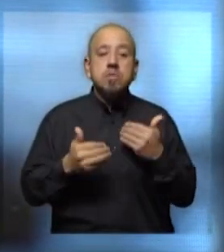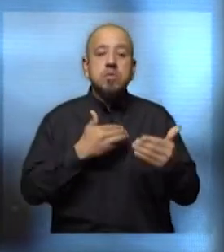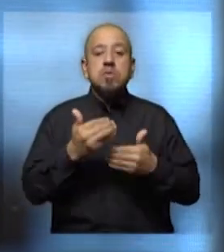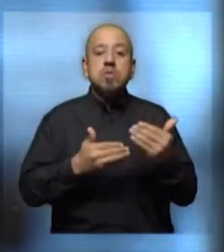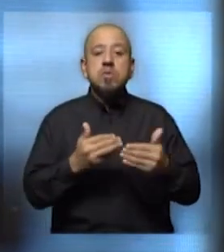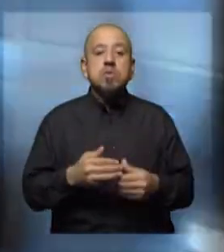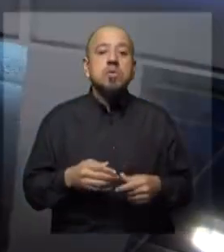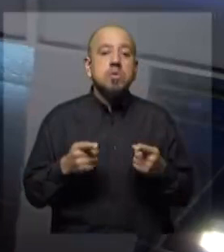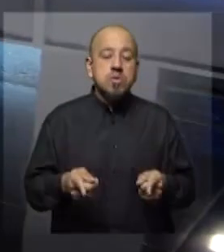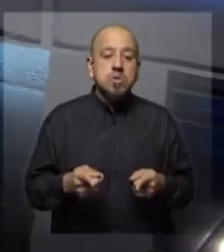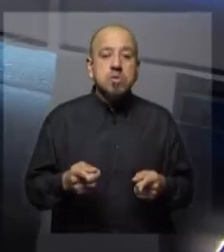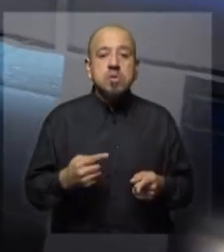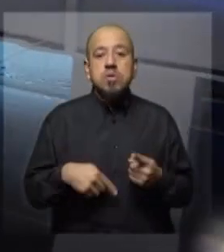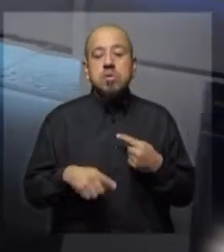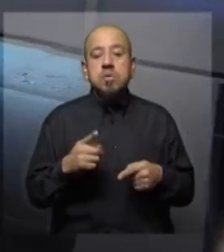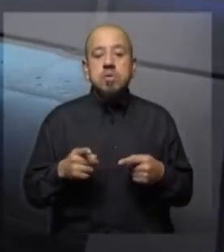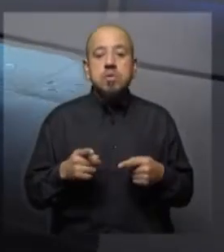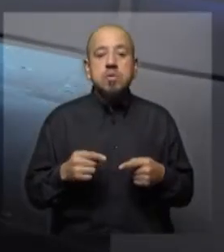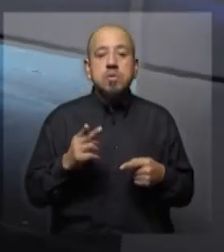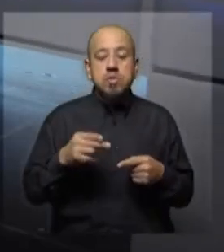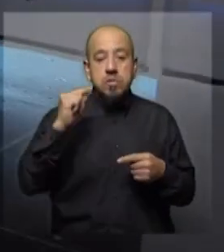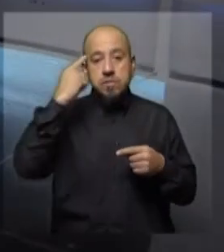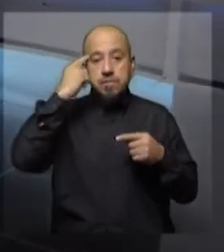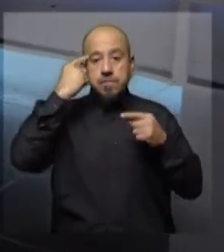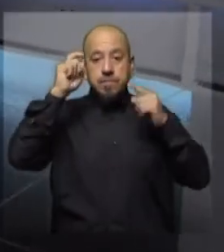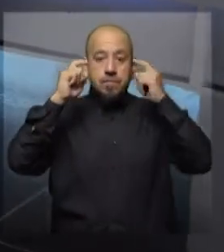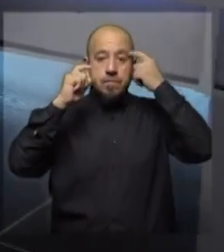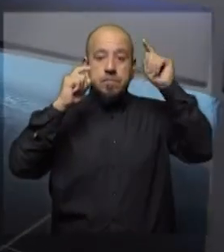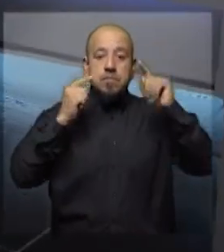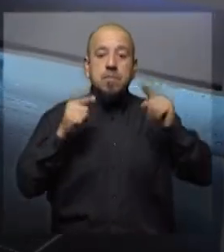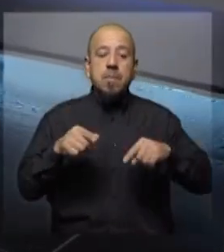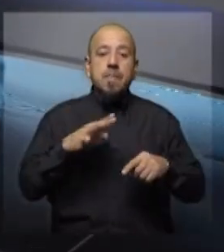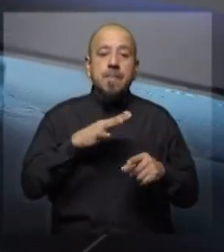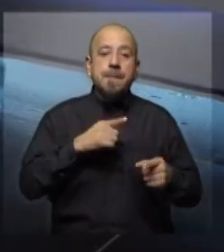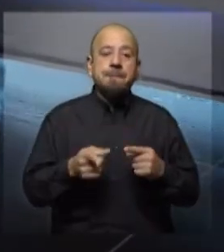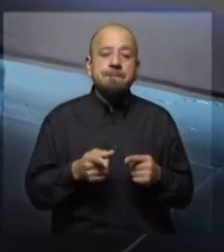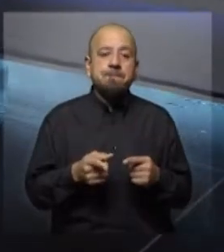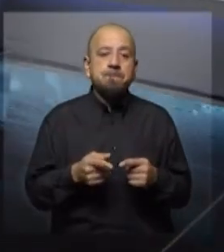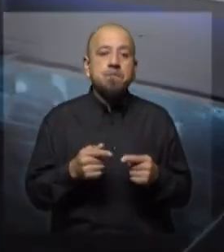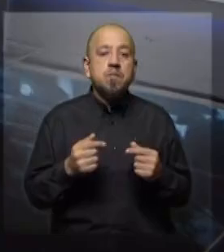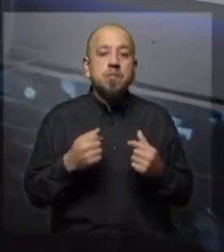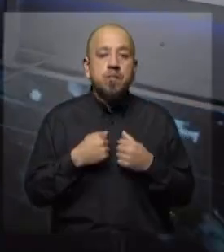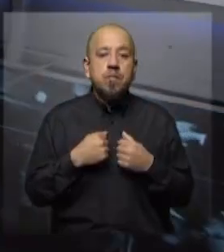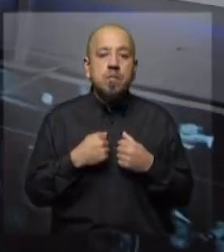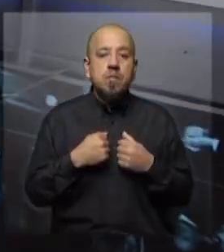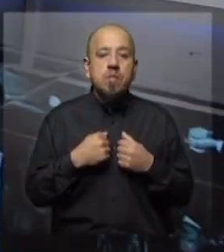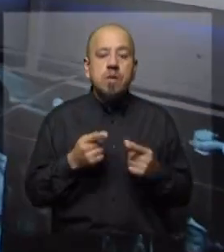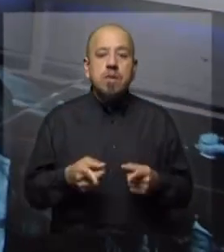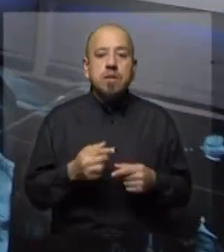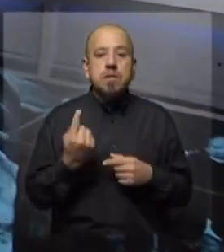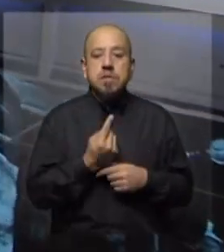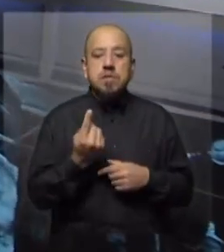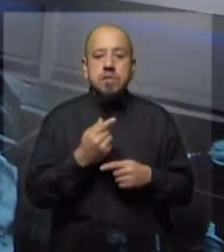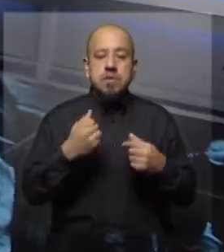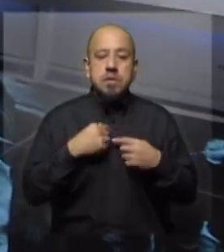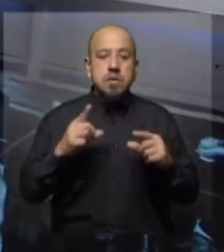no ir renunciar a la idea que a veces está como muy instalada de yo voy a formar a este individuo